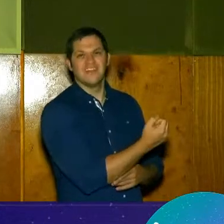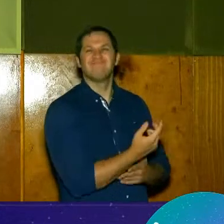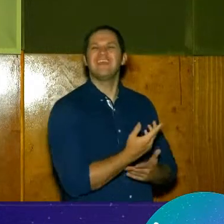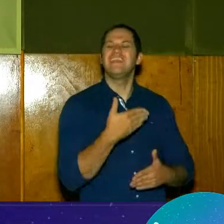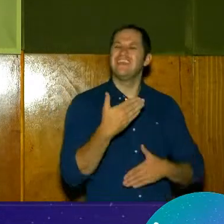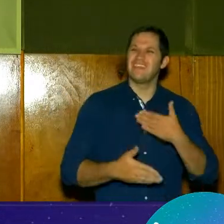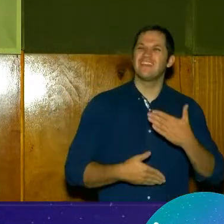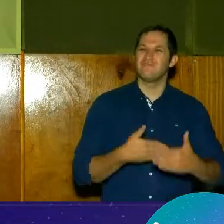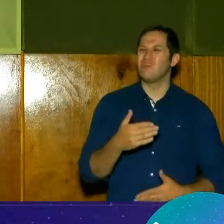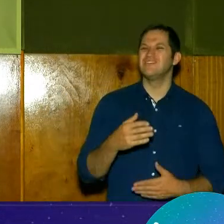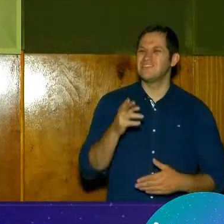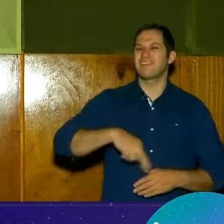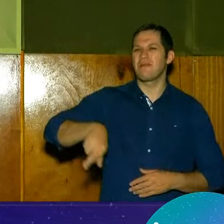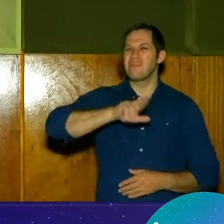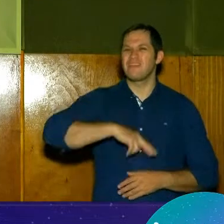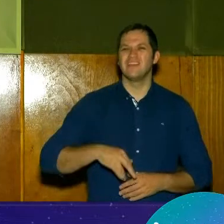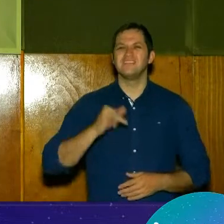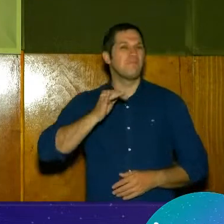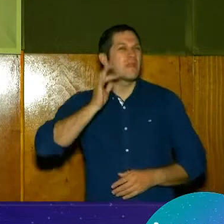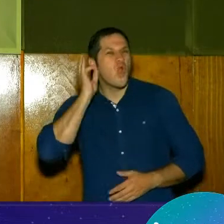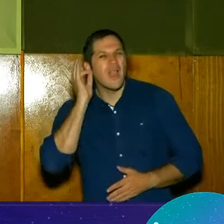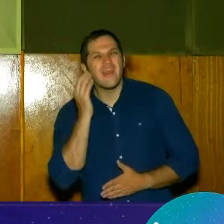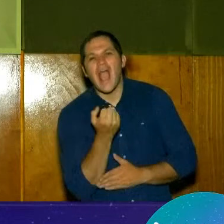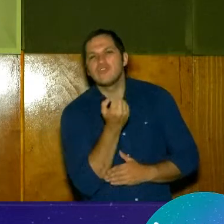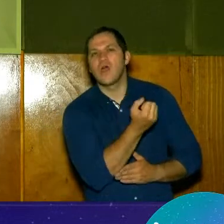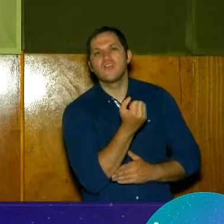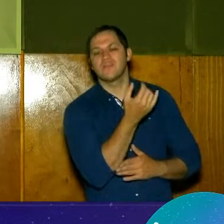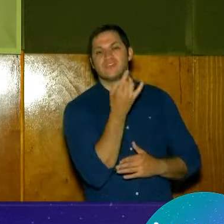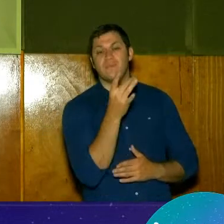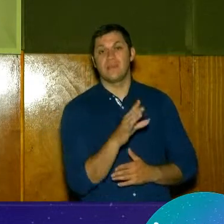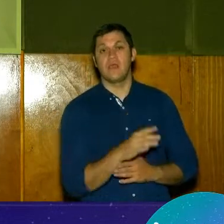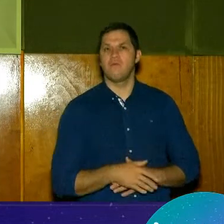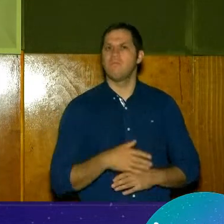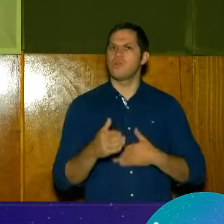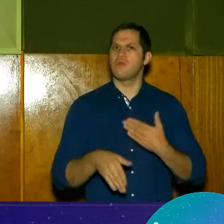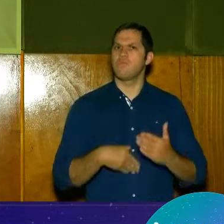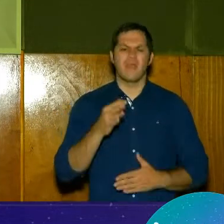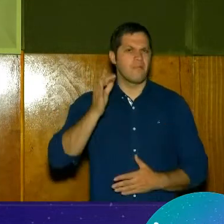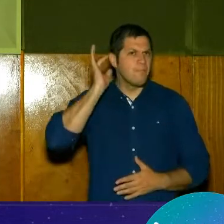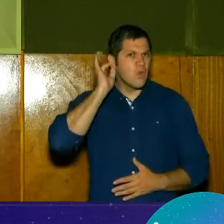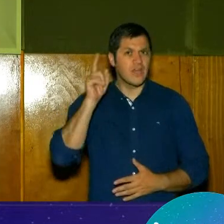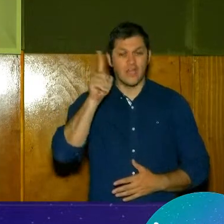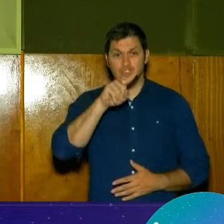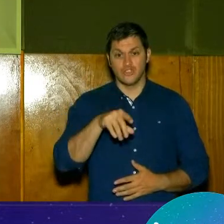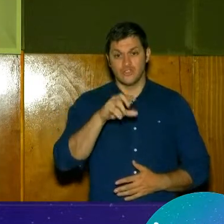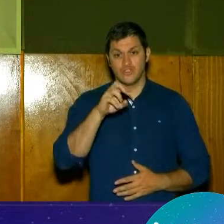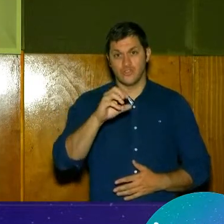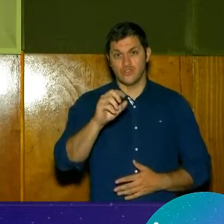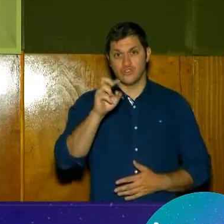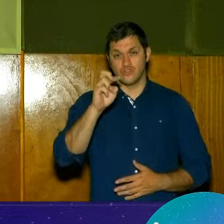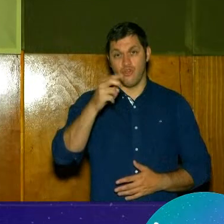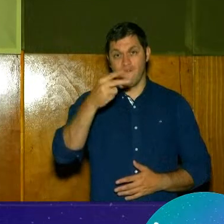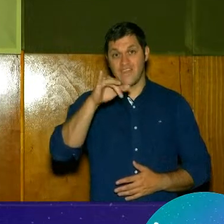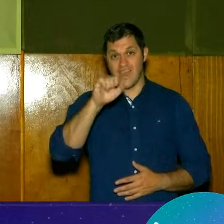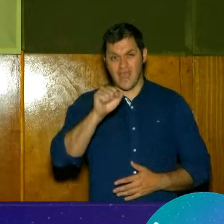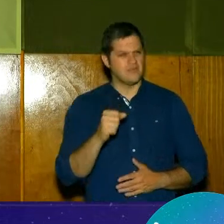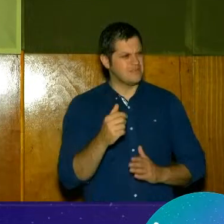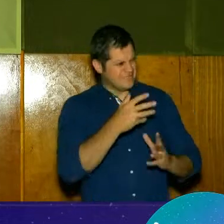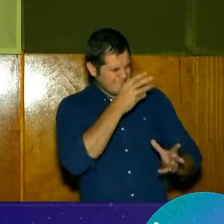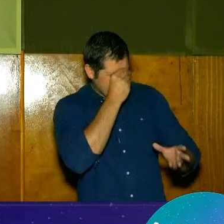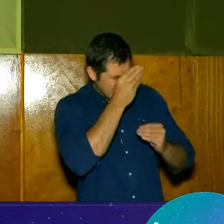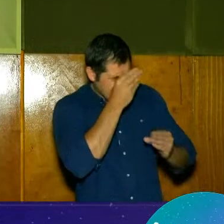poder aprender ya poder estudiar en el principio es meramente su asistente esto es algo que va a suceder con muchas